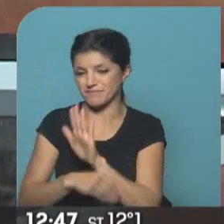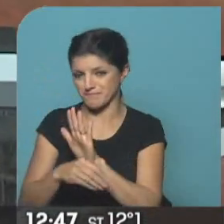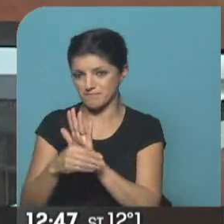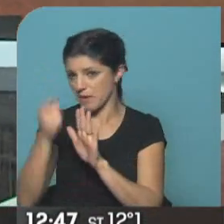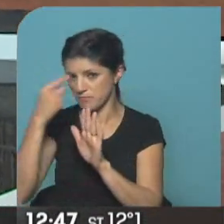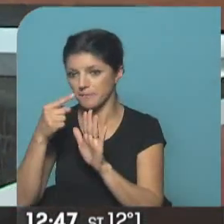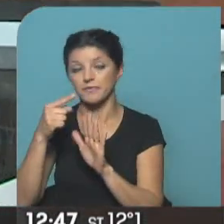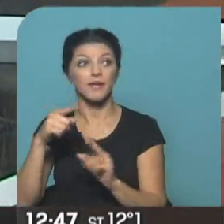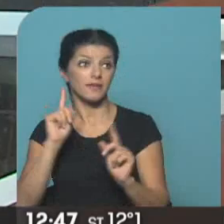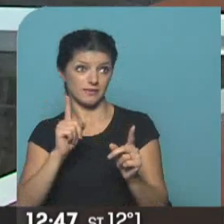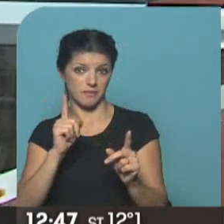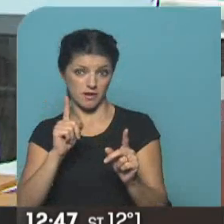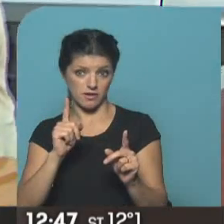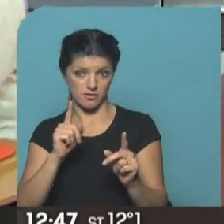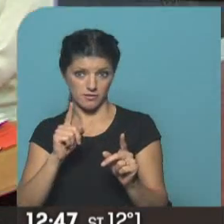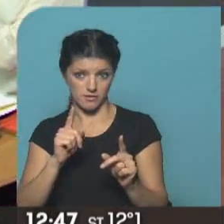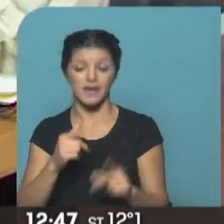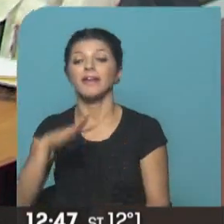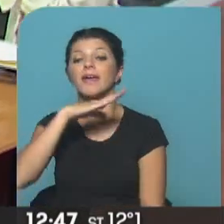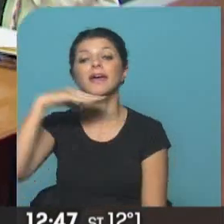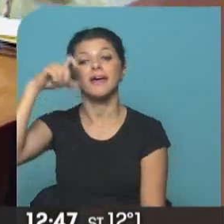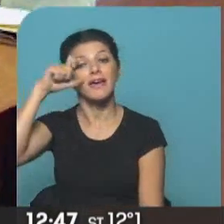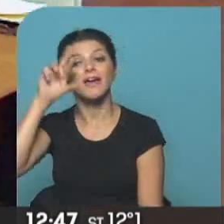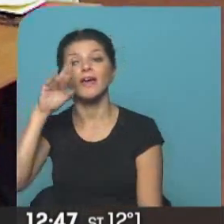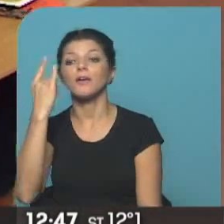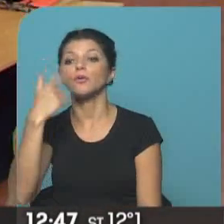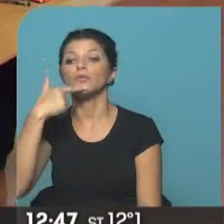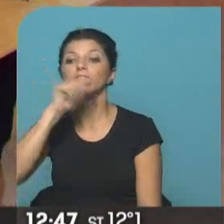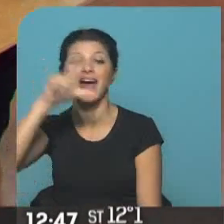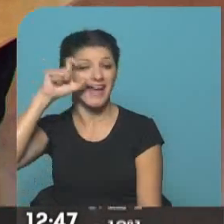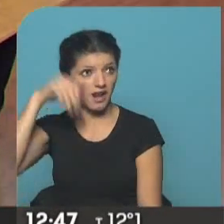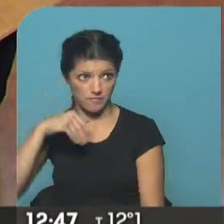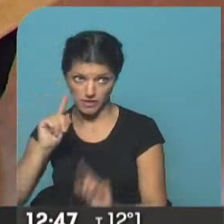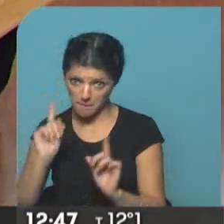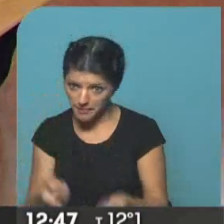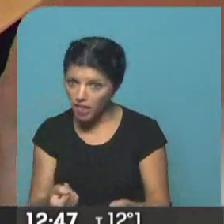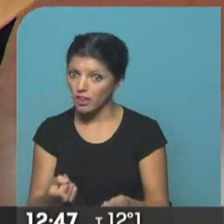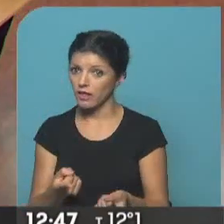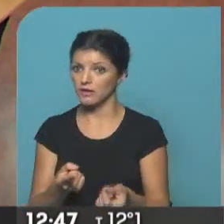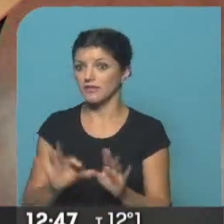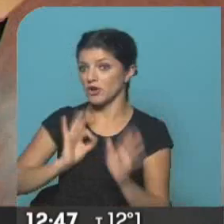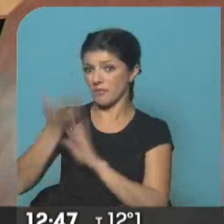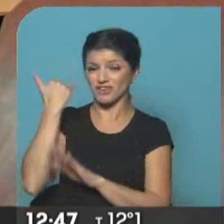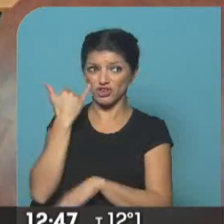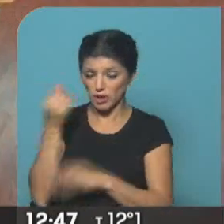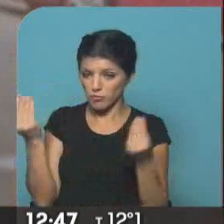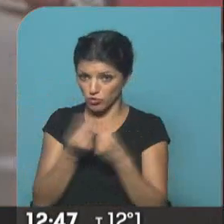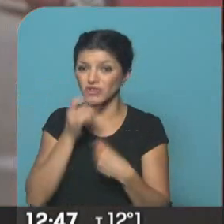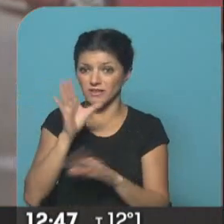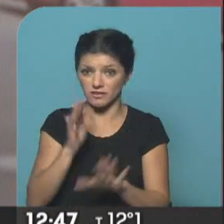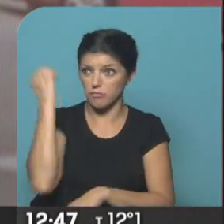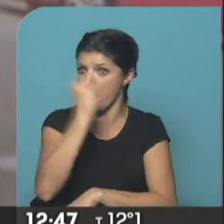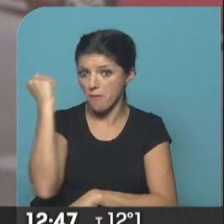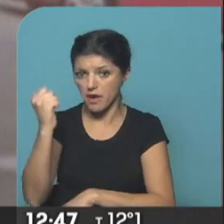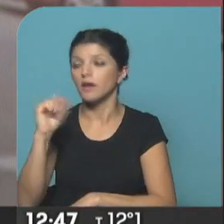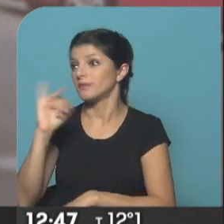en Medio Oriente, concretamente en Jerusalén, porque ahí también la hora de los cuchillos llegó desde el año pasado, ¿no? Sí, sí, claro, claro. Y si